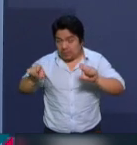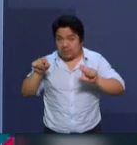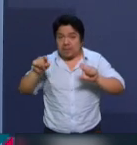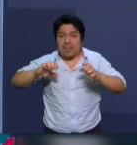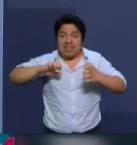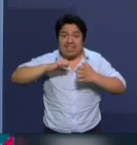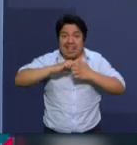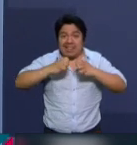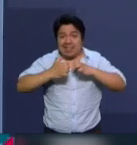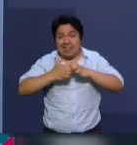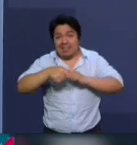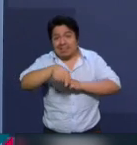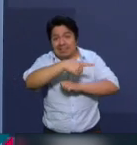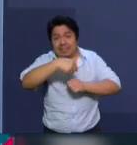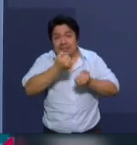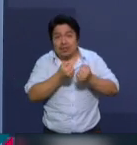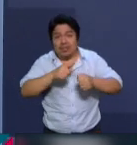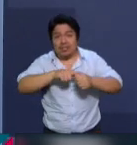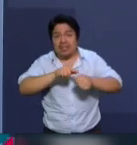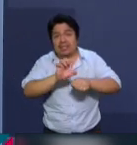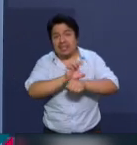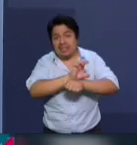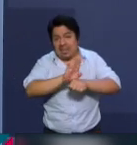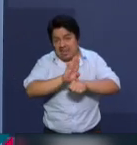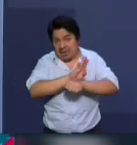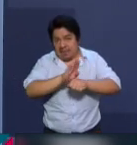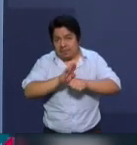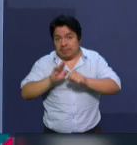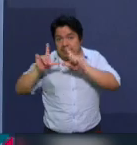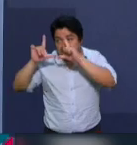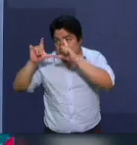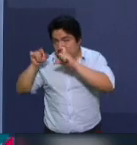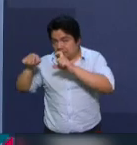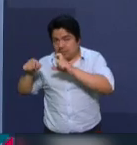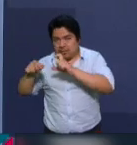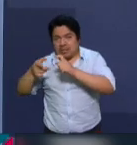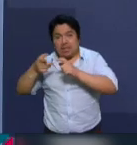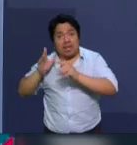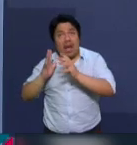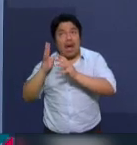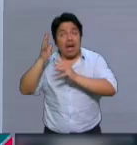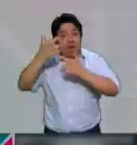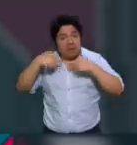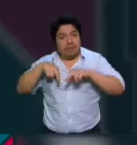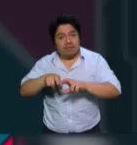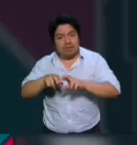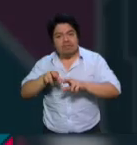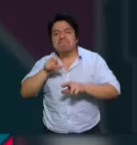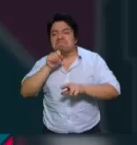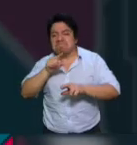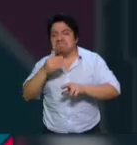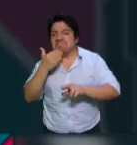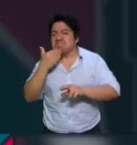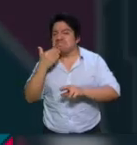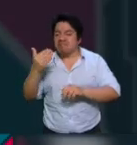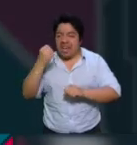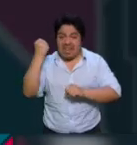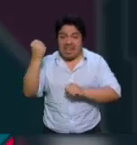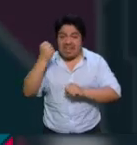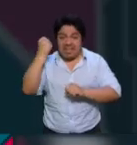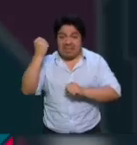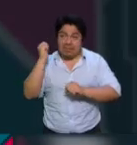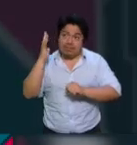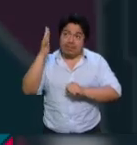enemigo del bienestar social si esa foto es representativa de lo que viene es también un buen augurio en para el